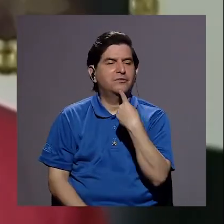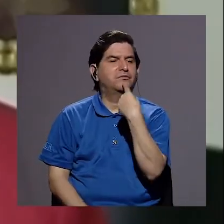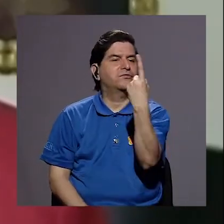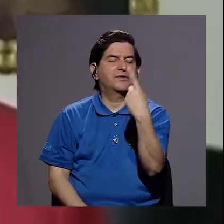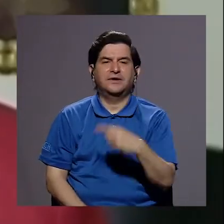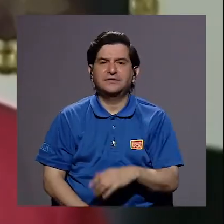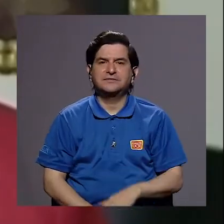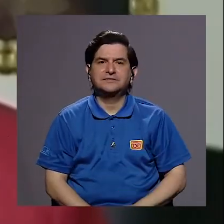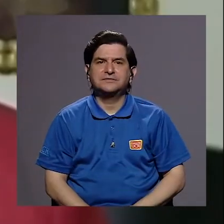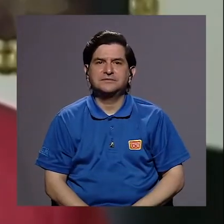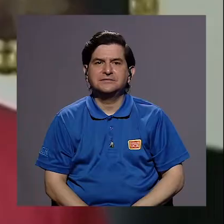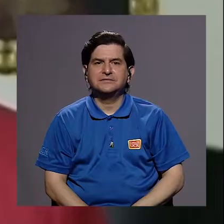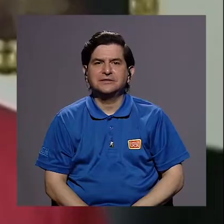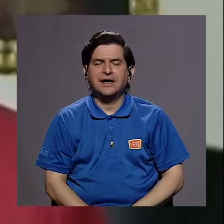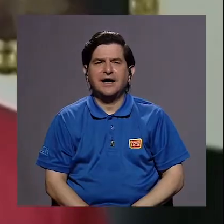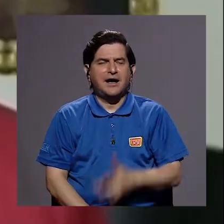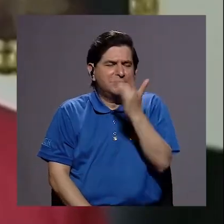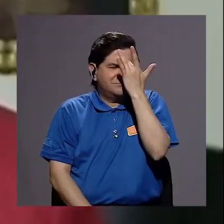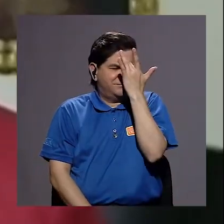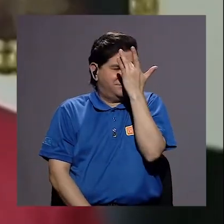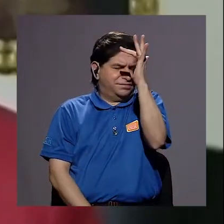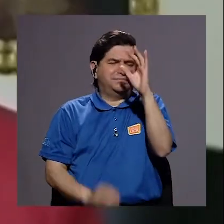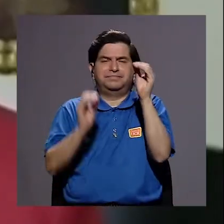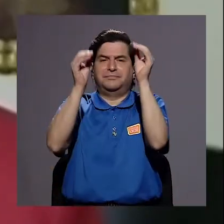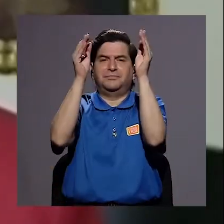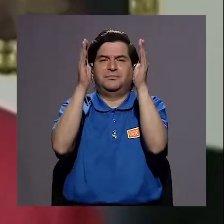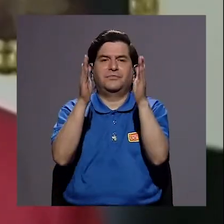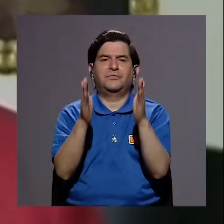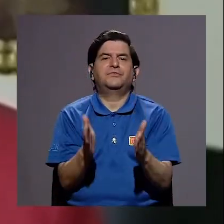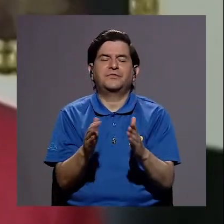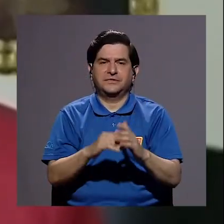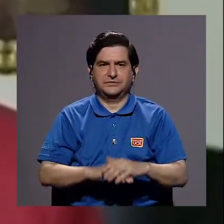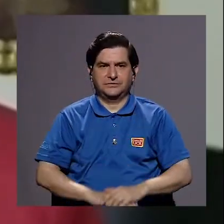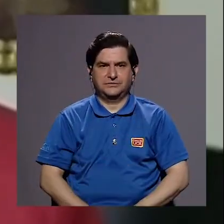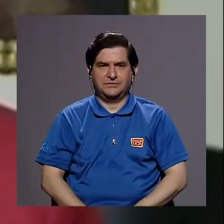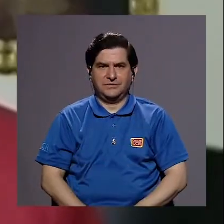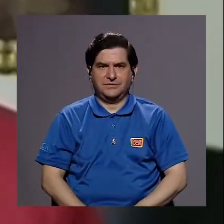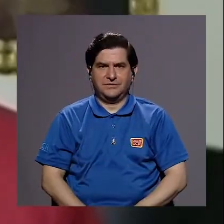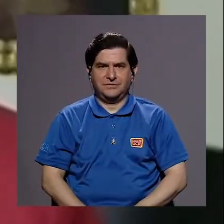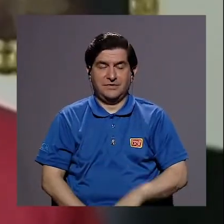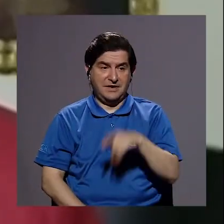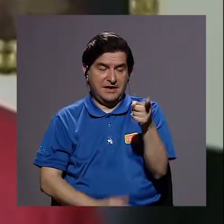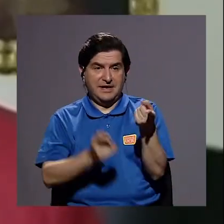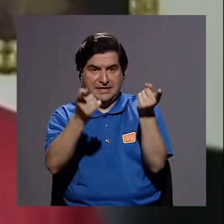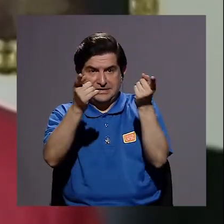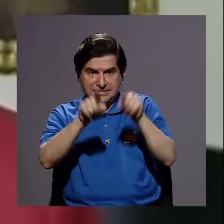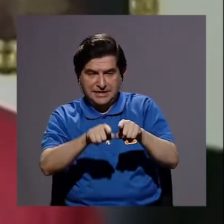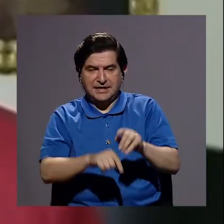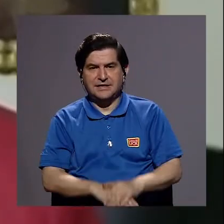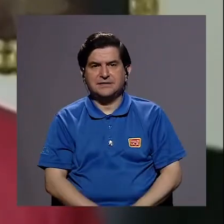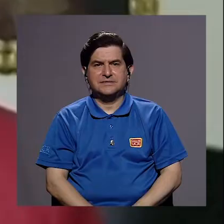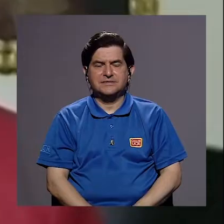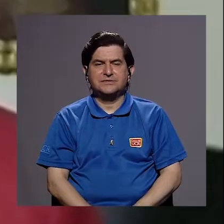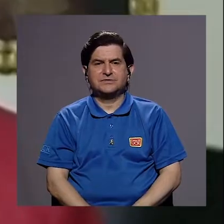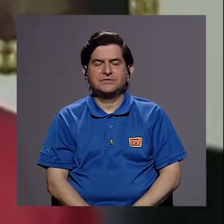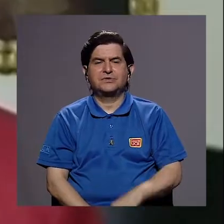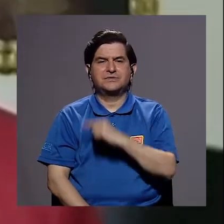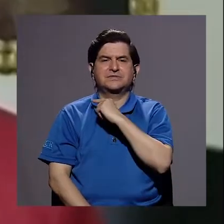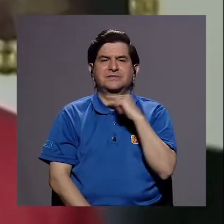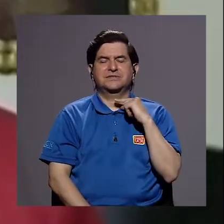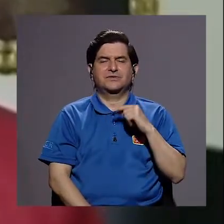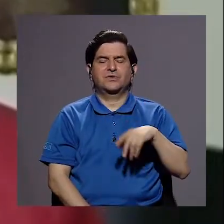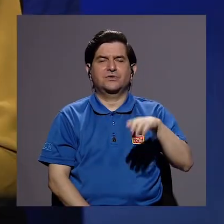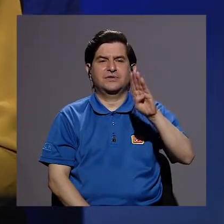mencionar a el brillantísimo profesor que fue el padre